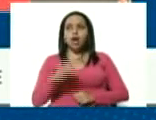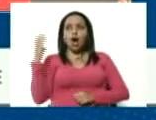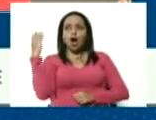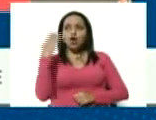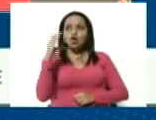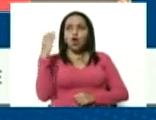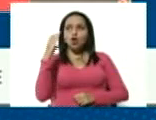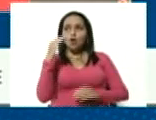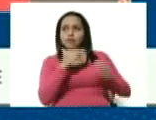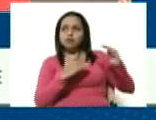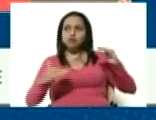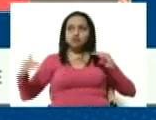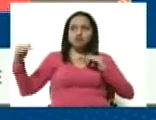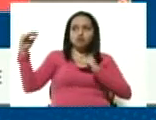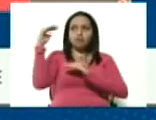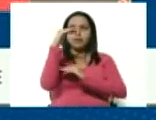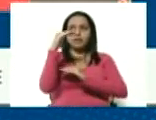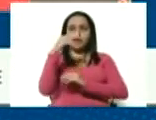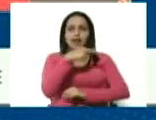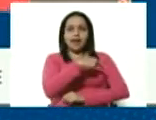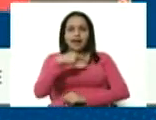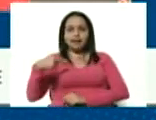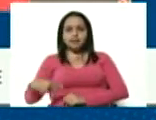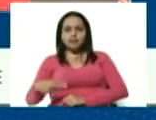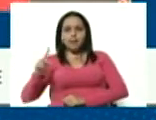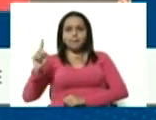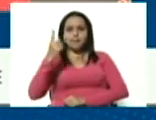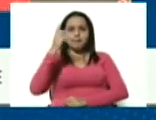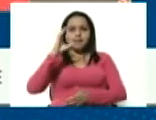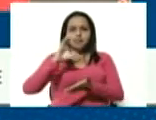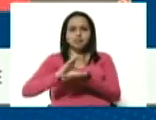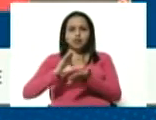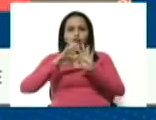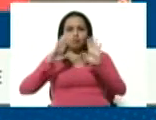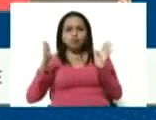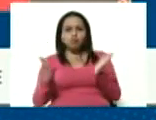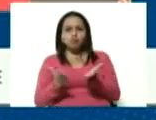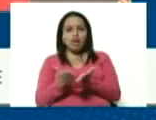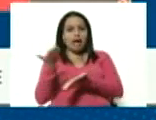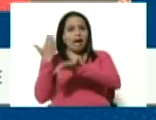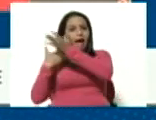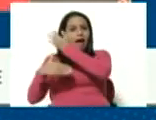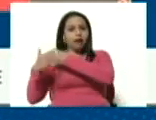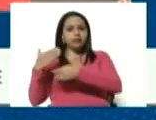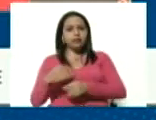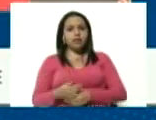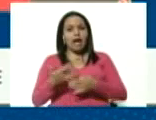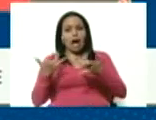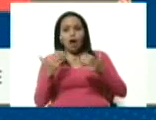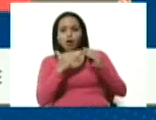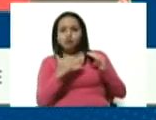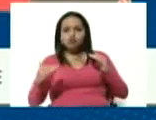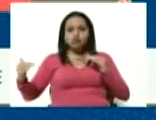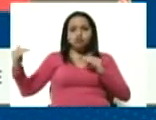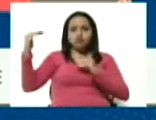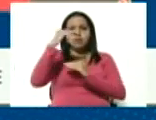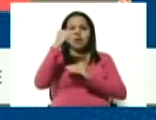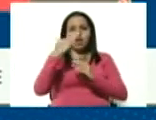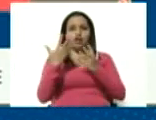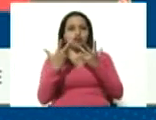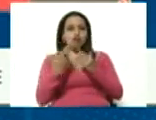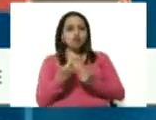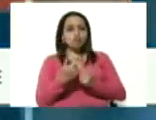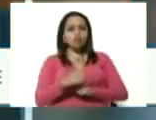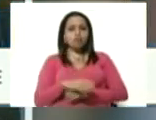a China, primer epicentro mundial de la pandemia, ha sido superado en los números